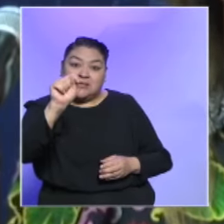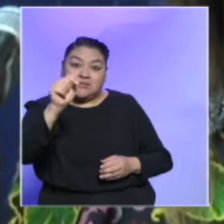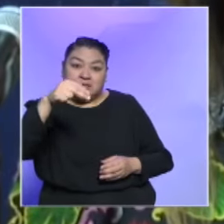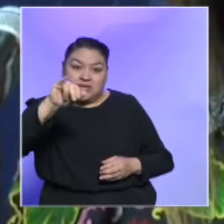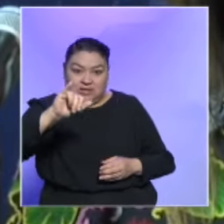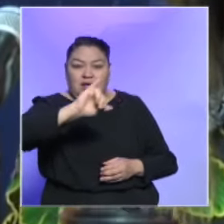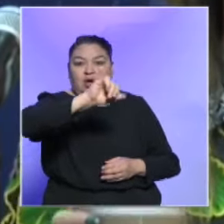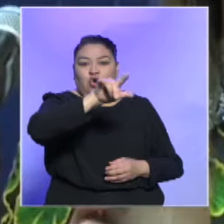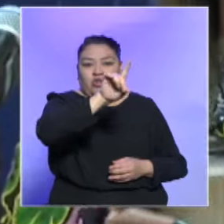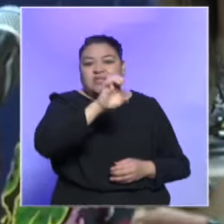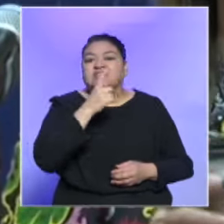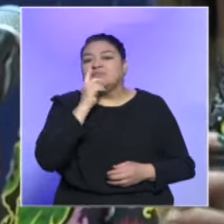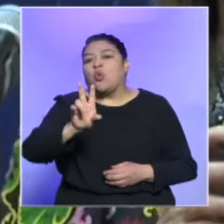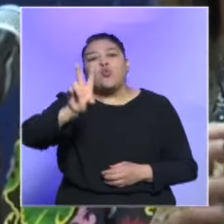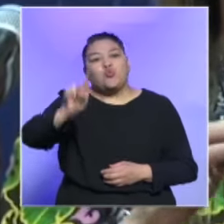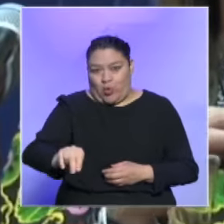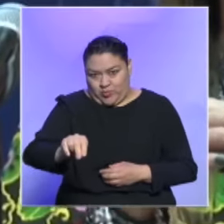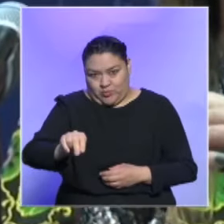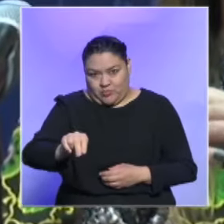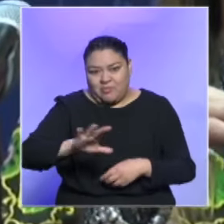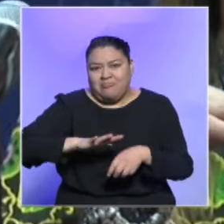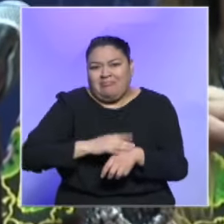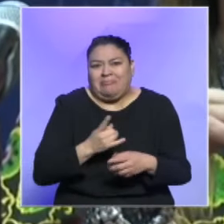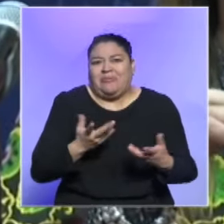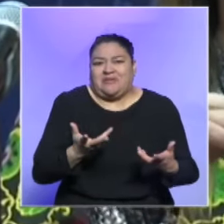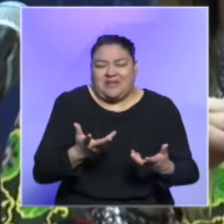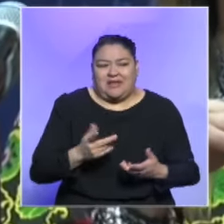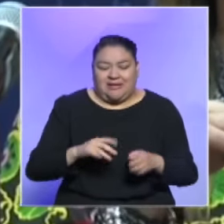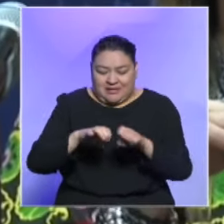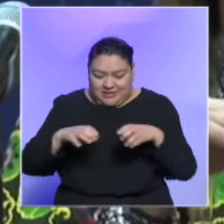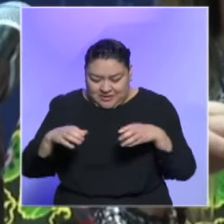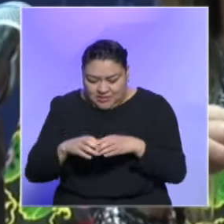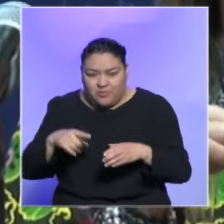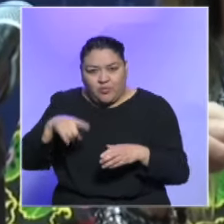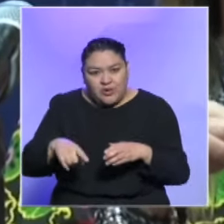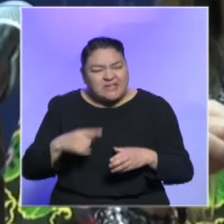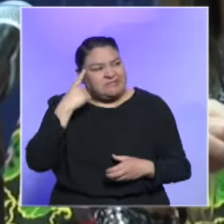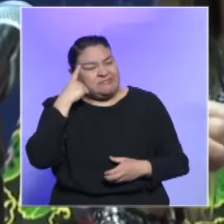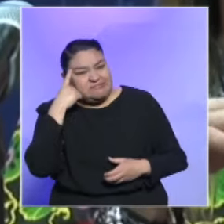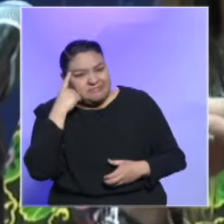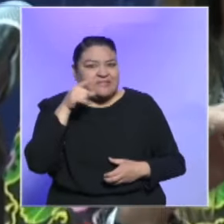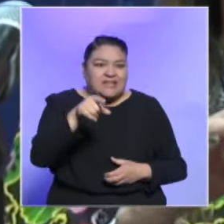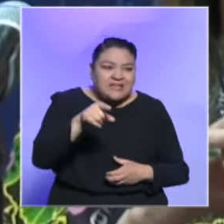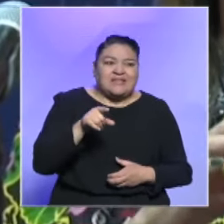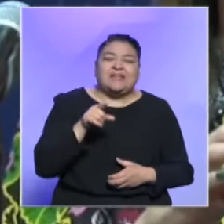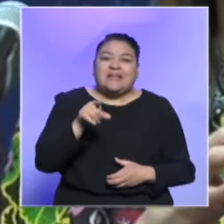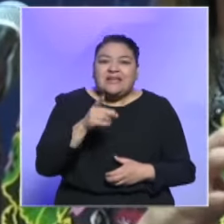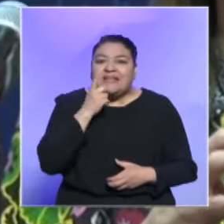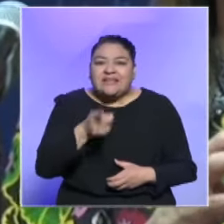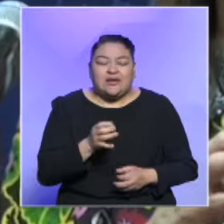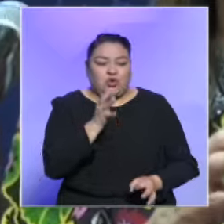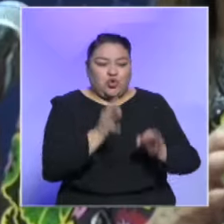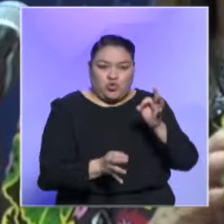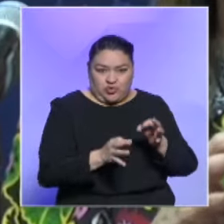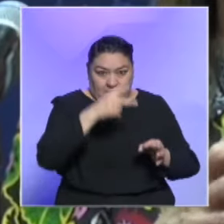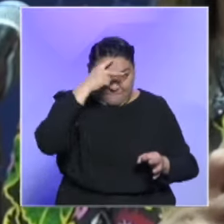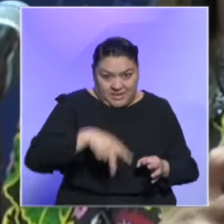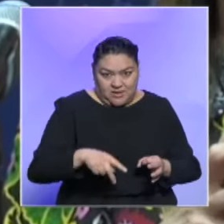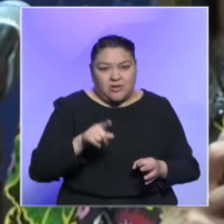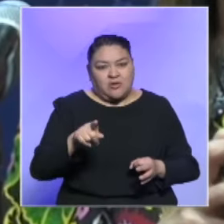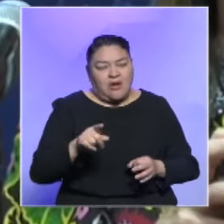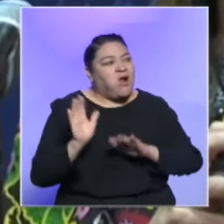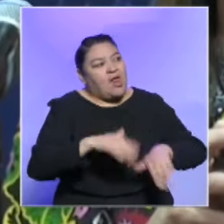JDC correspondiente, en el cual justamente terminó de evadir, digamos, la posibilidad de la justicia nacional,